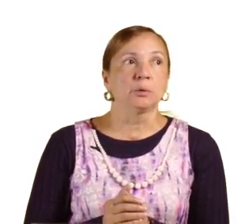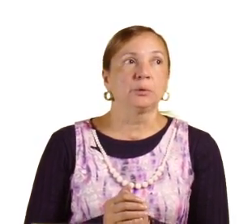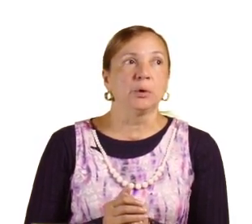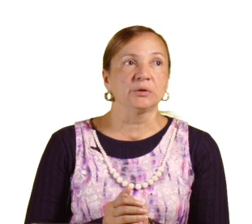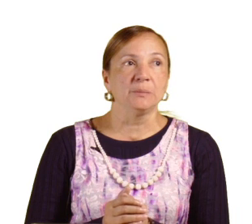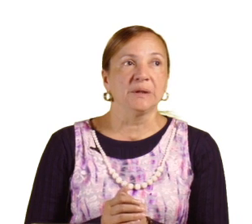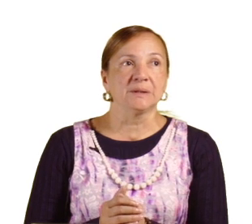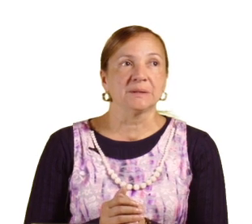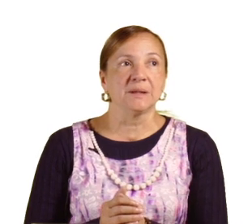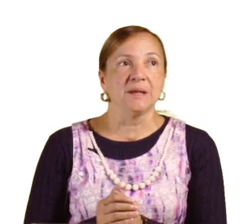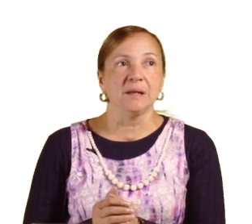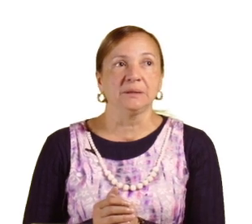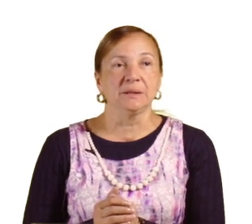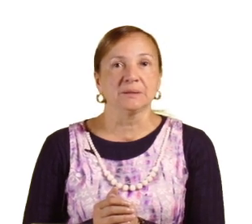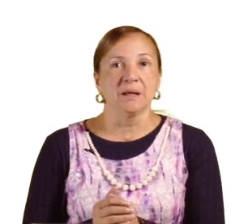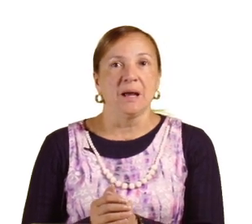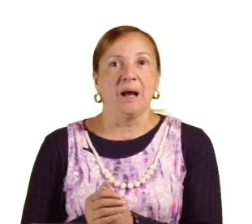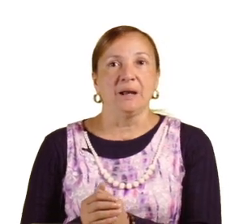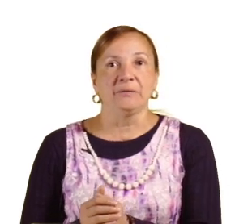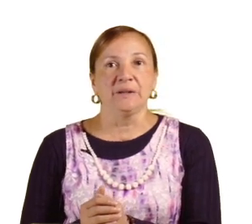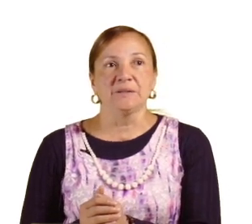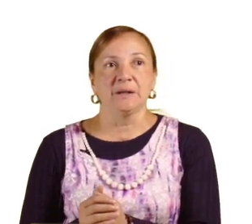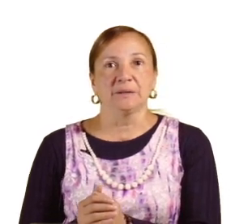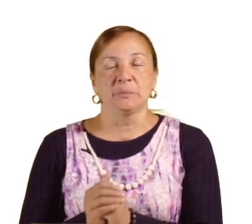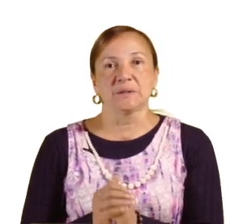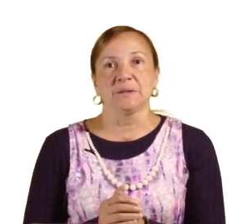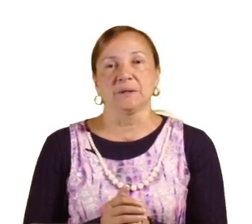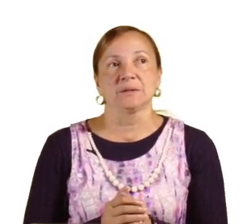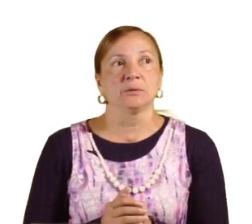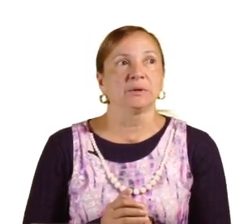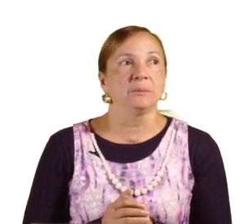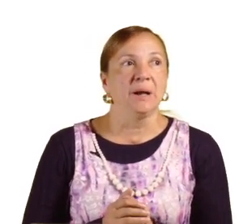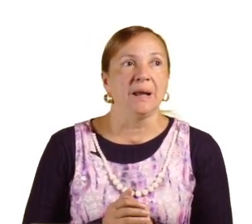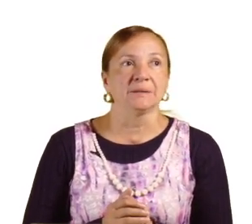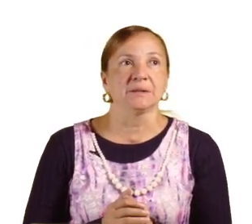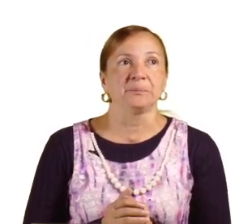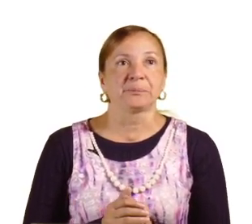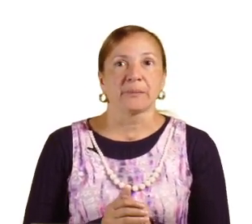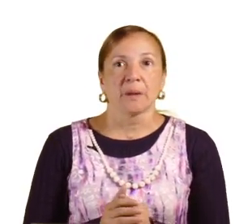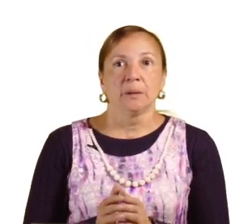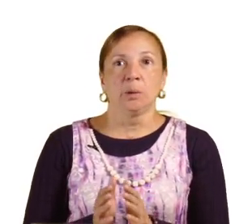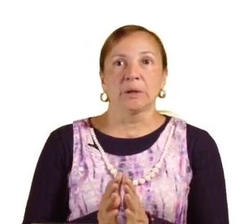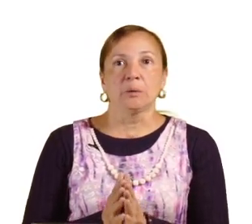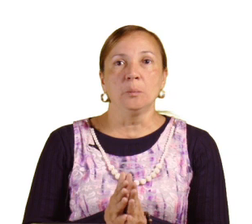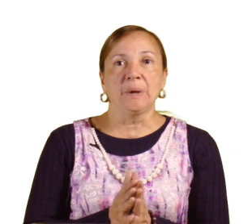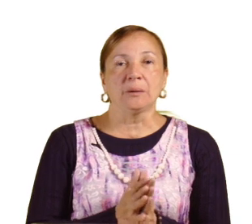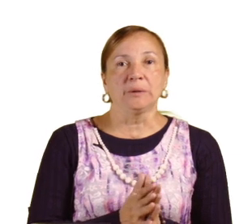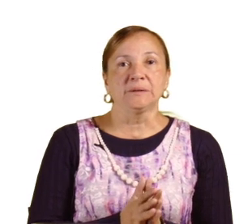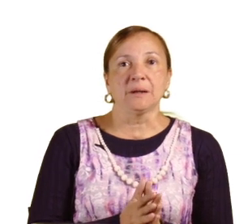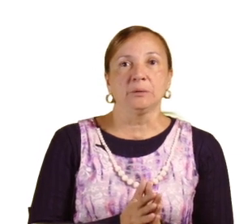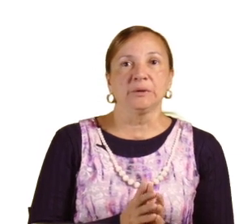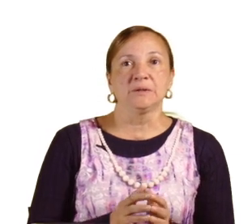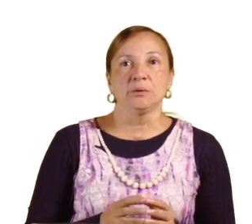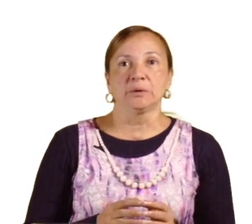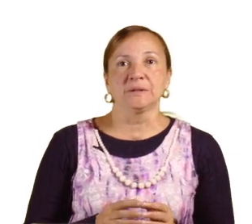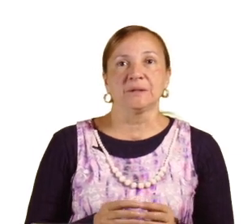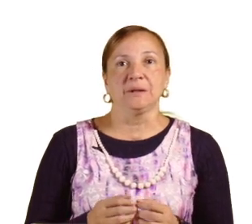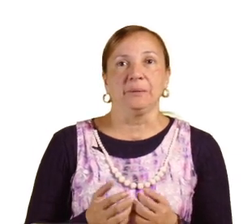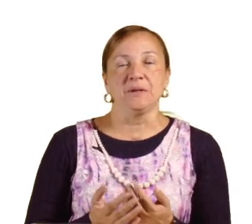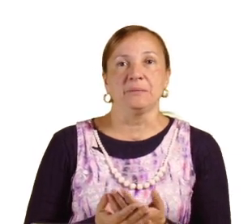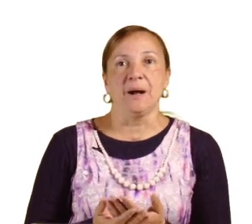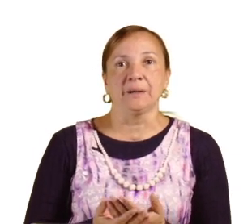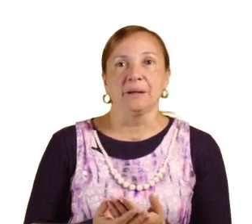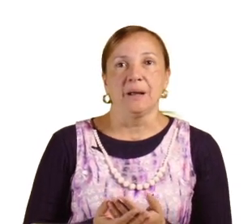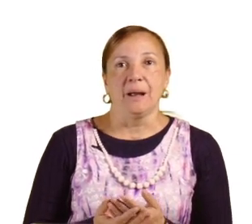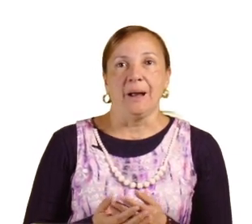menos 12 meses siguientes a la fecha de presentación del balance. Lo que cumpla con estas condiciones se